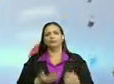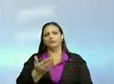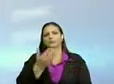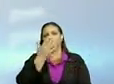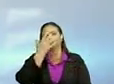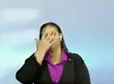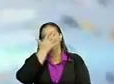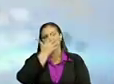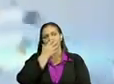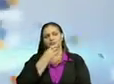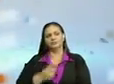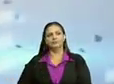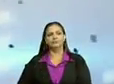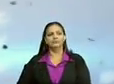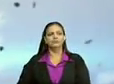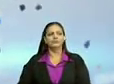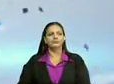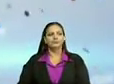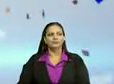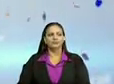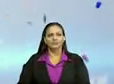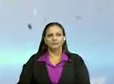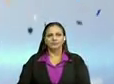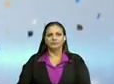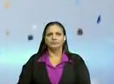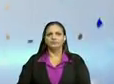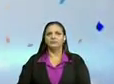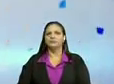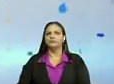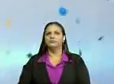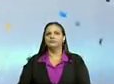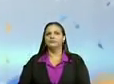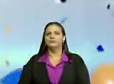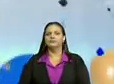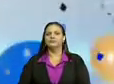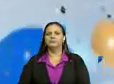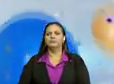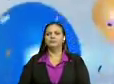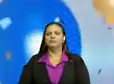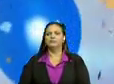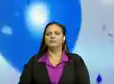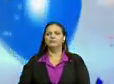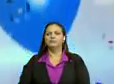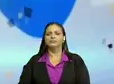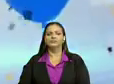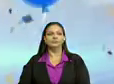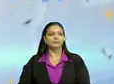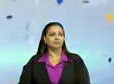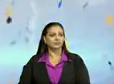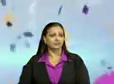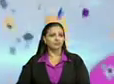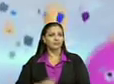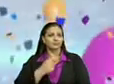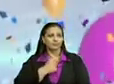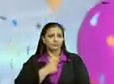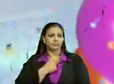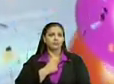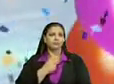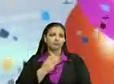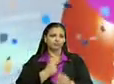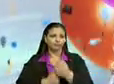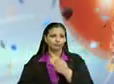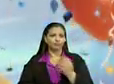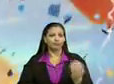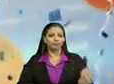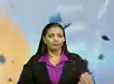momento de toda mujer. Claro, el de ser madre. De ser madre, belleza. Yo ya quiero parir otra vez. No, pues Mayra. Pero tengo